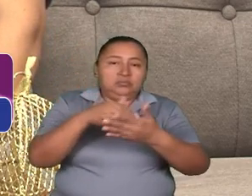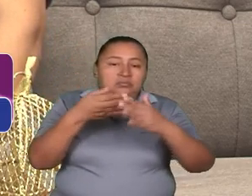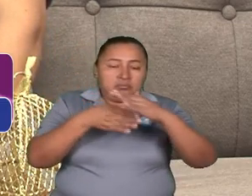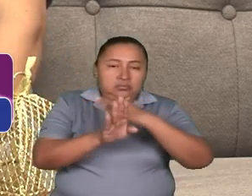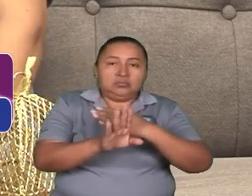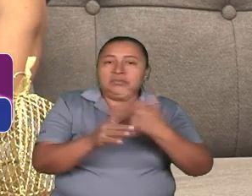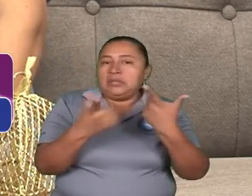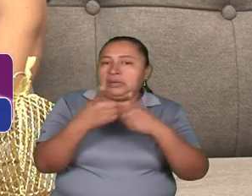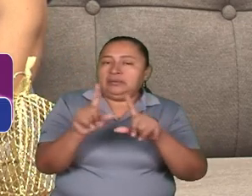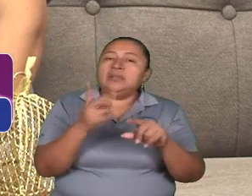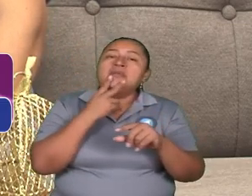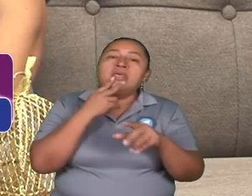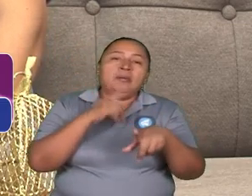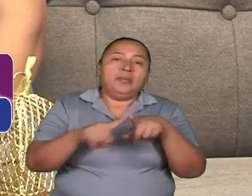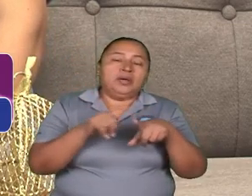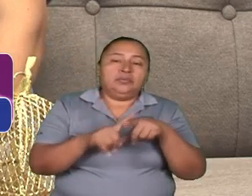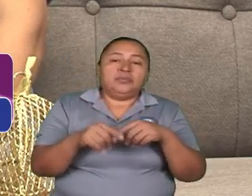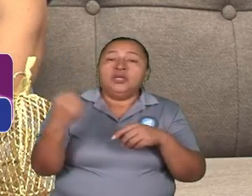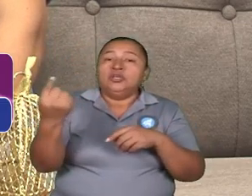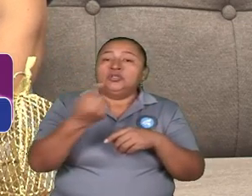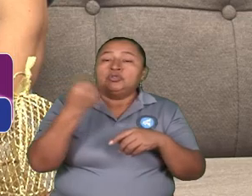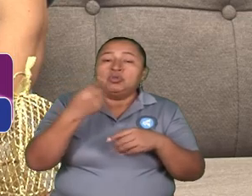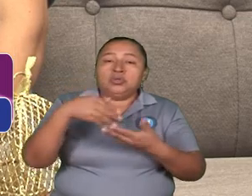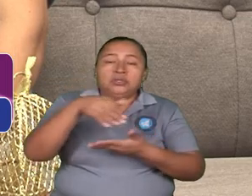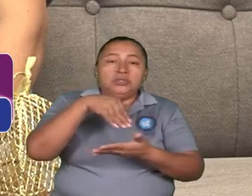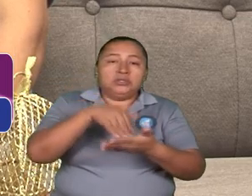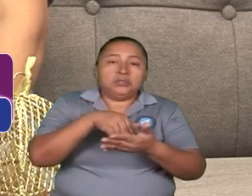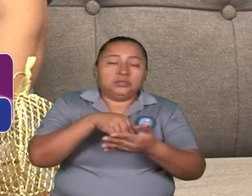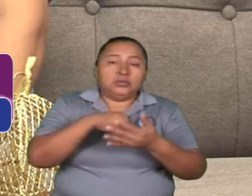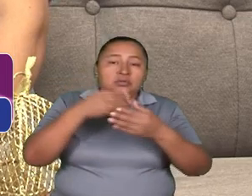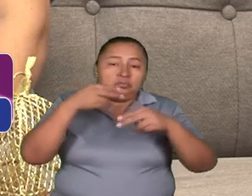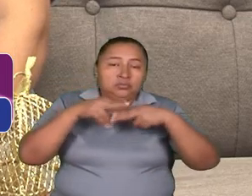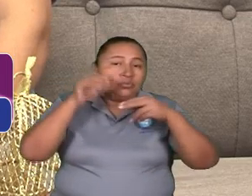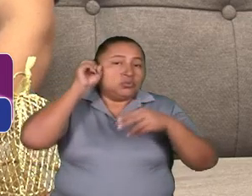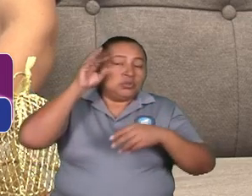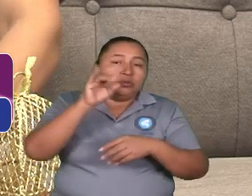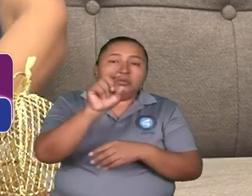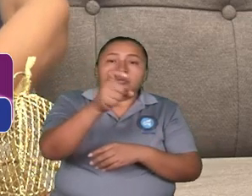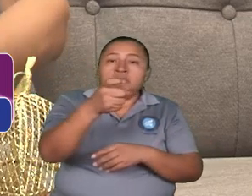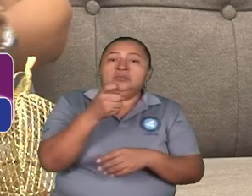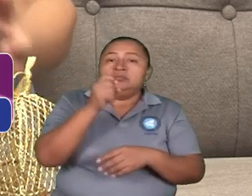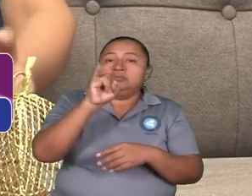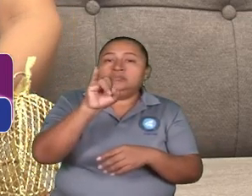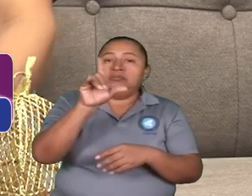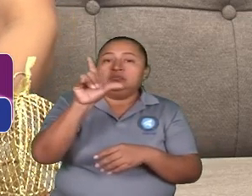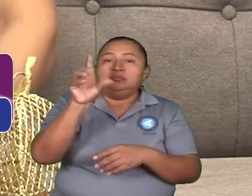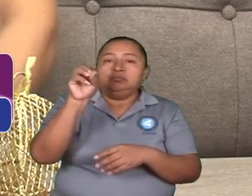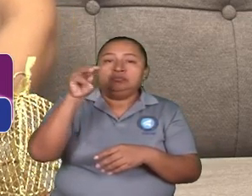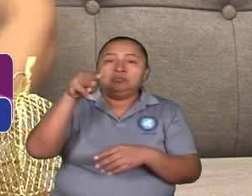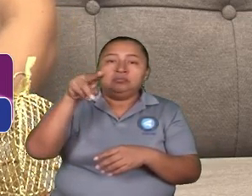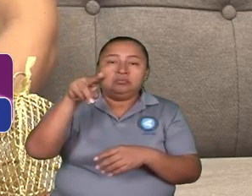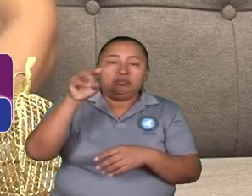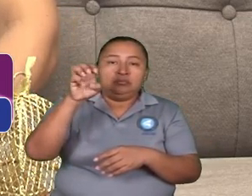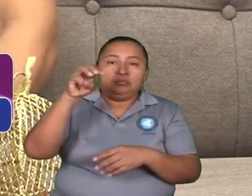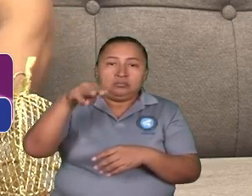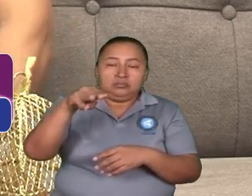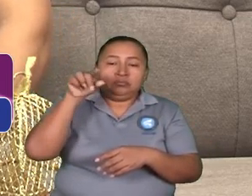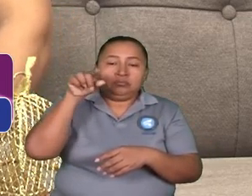están llegando los turistas, están muy llegando. Importante. Y también el INTUR administra 6